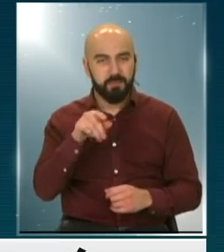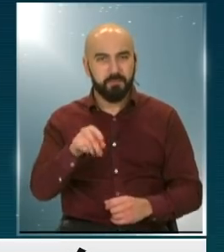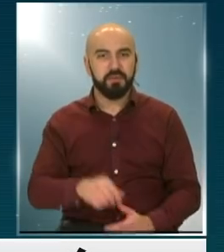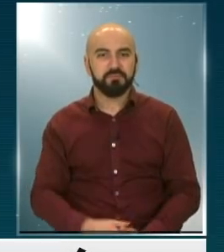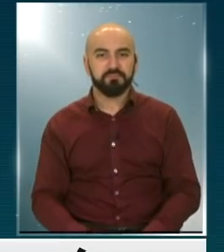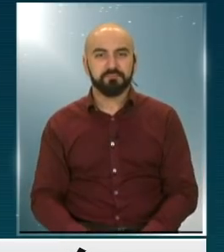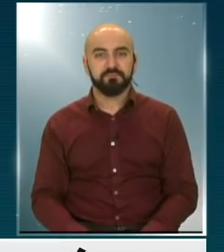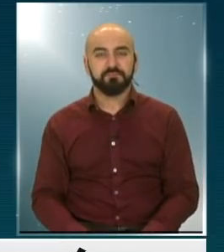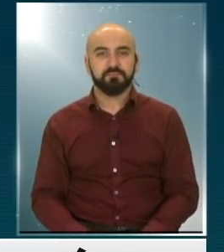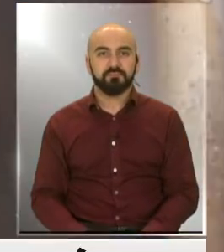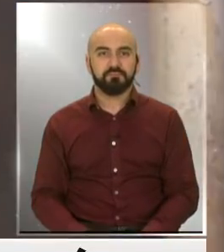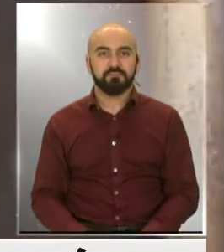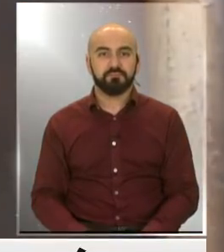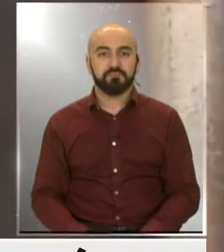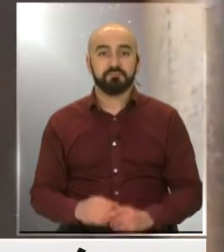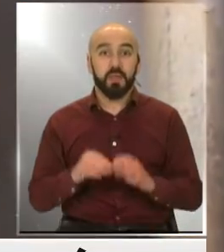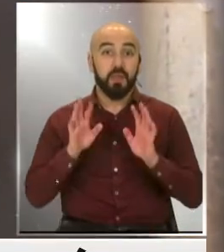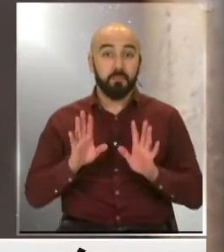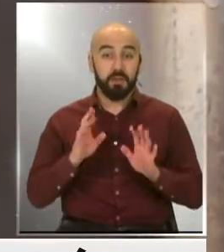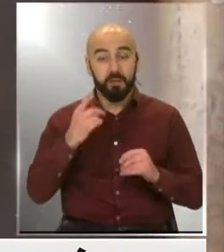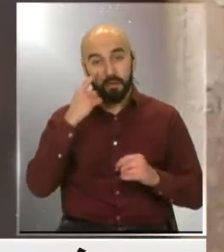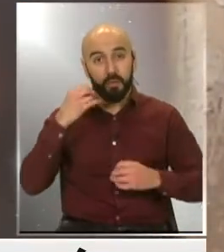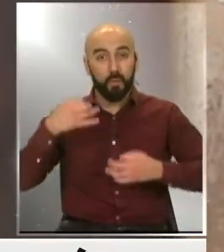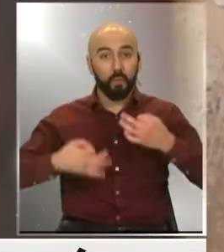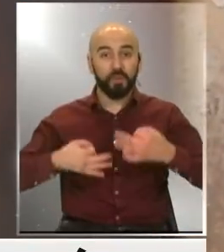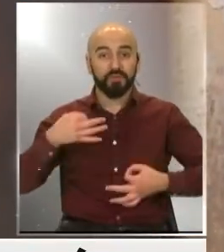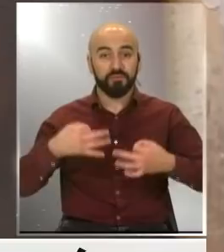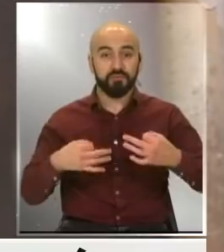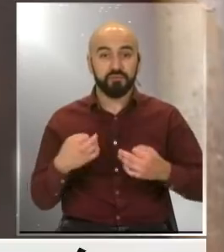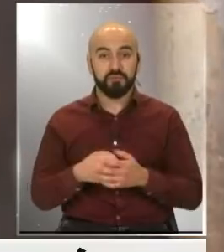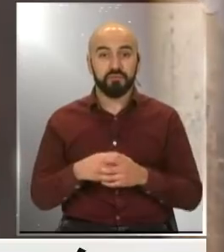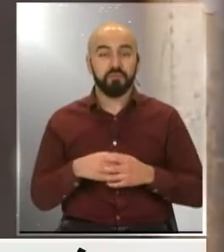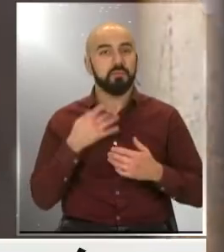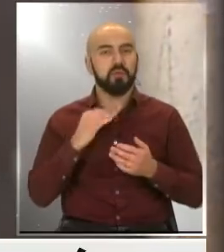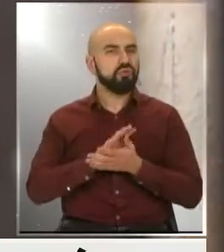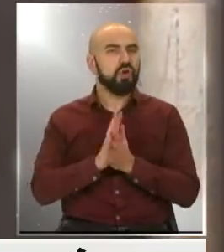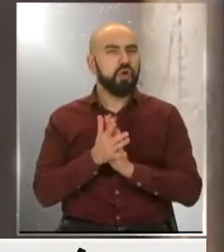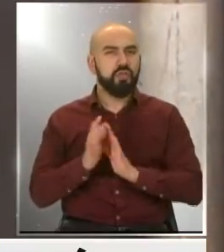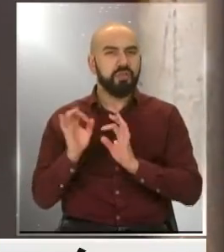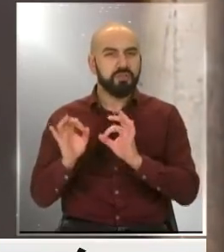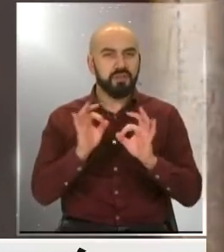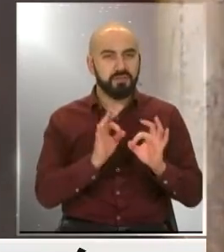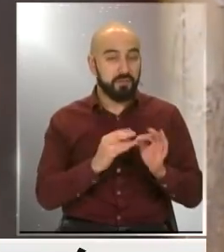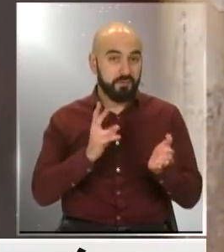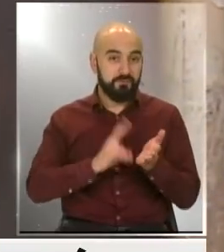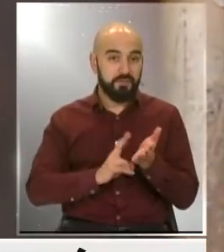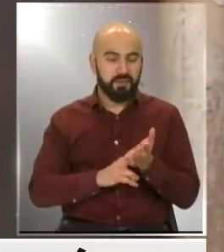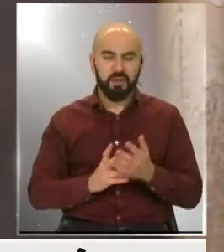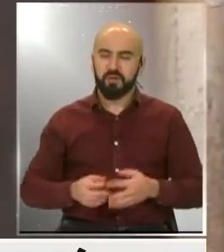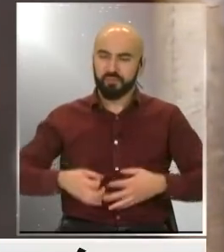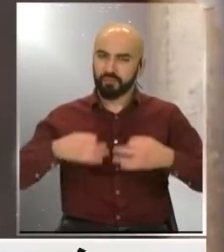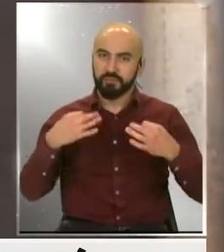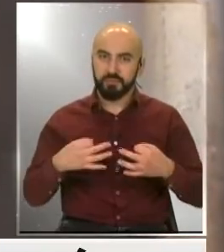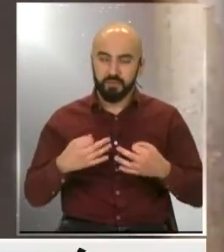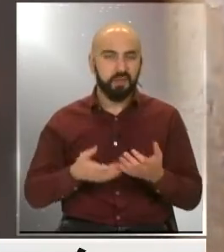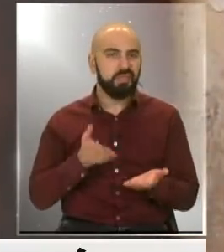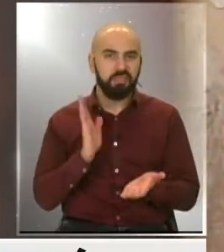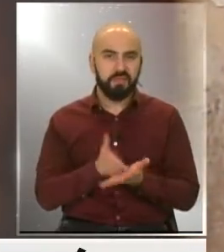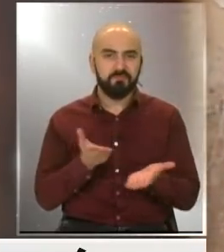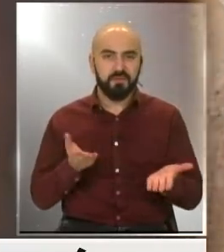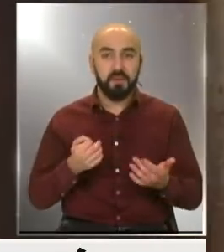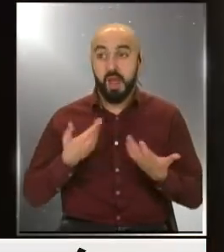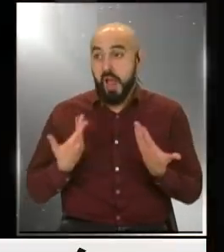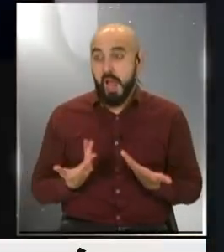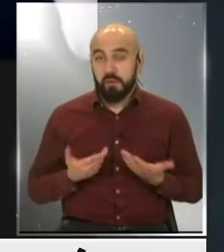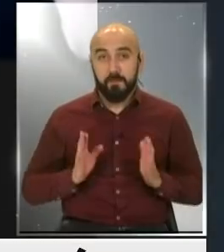Hay que esperar que venga el juicio, pues ya que vengan todos los detalles, realmente se haga justicia como corresponde. Ahora estamos en